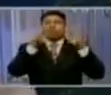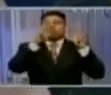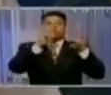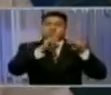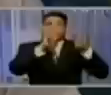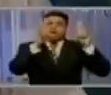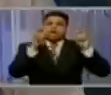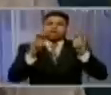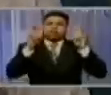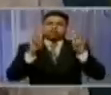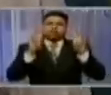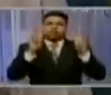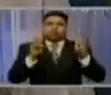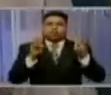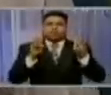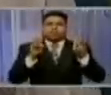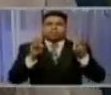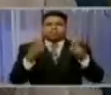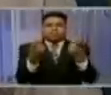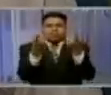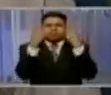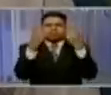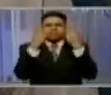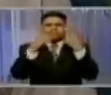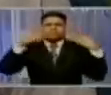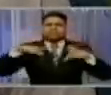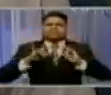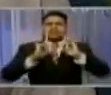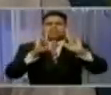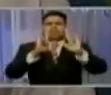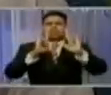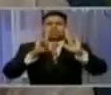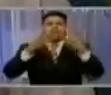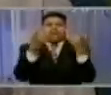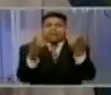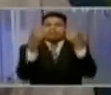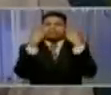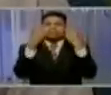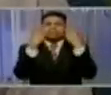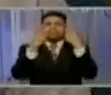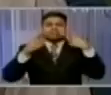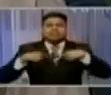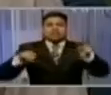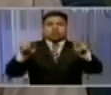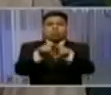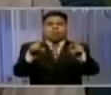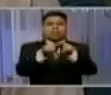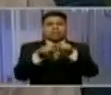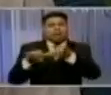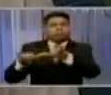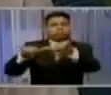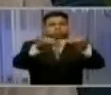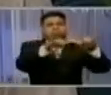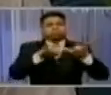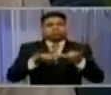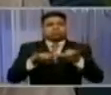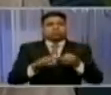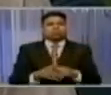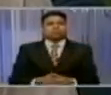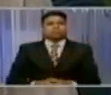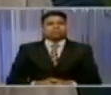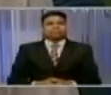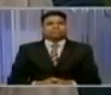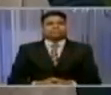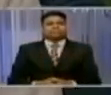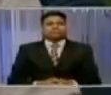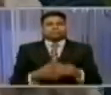la pedagogía de aprender haciendo, la pedagogía de la igualdad y de ver tan importante el